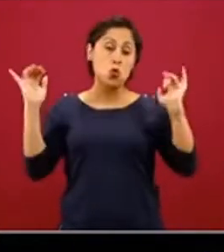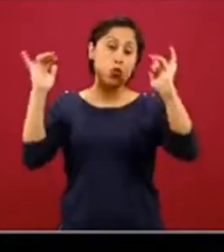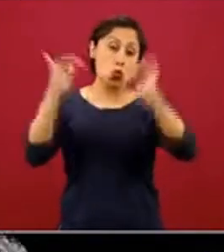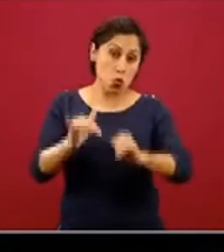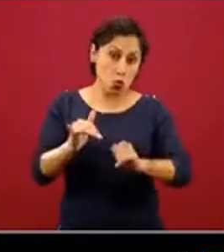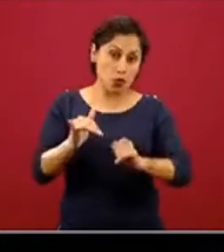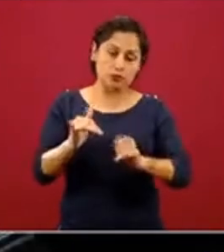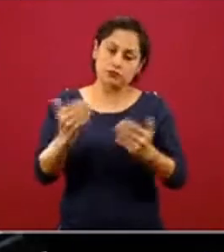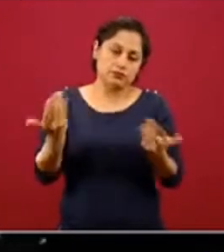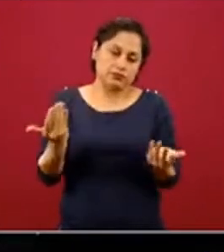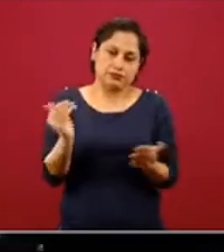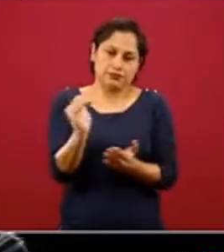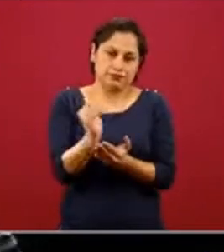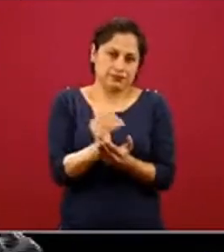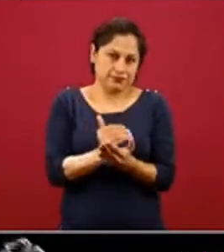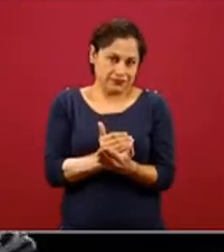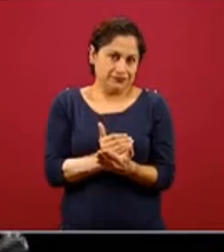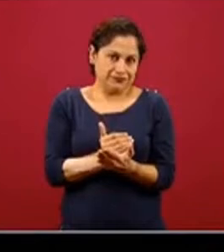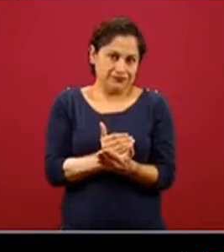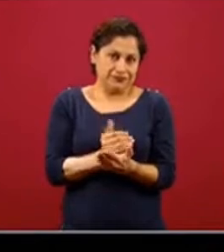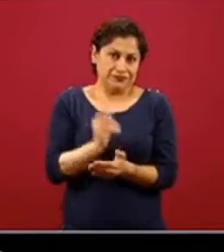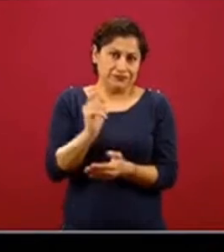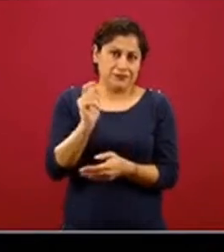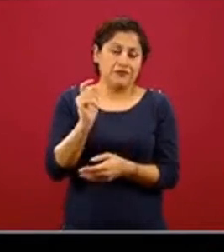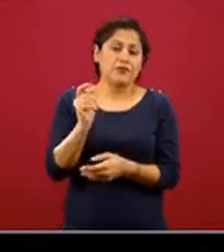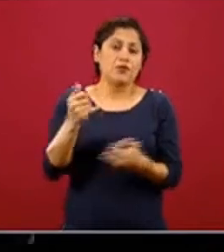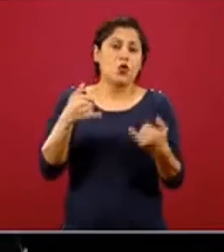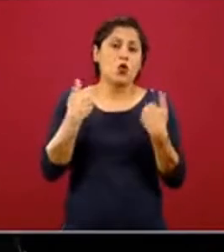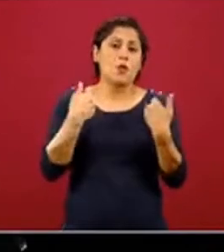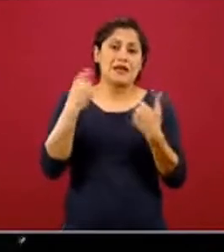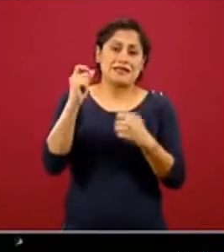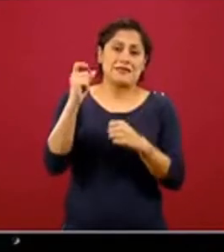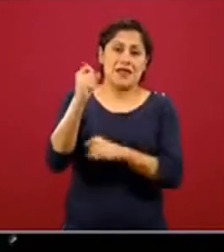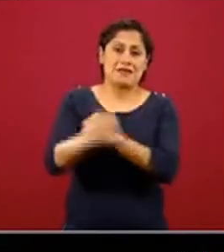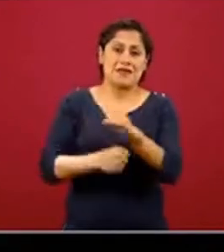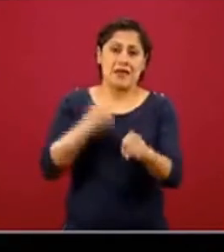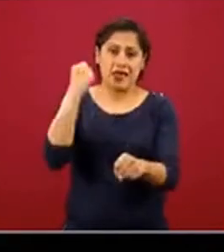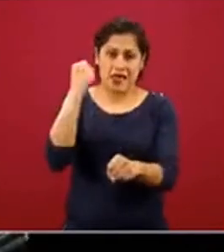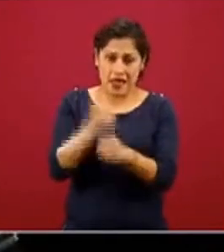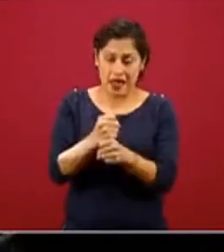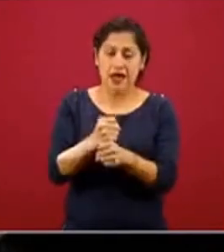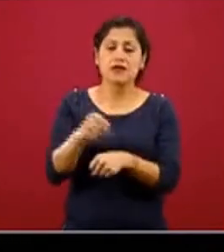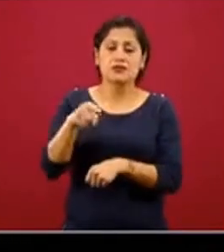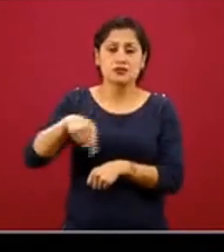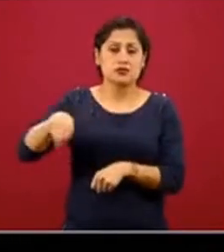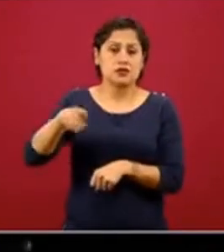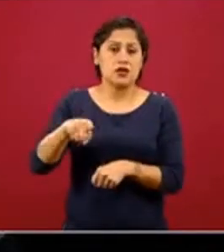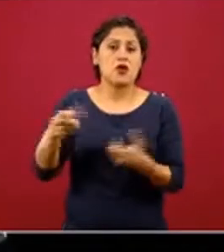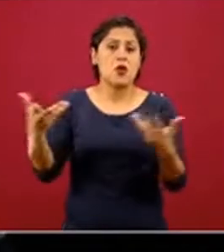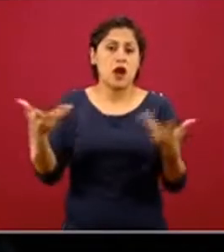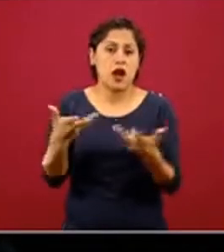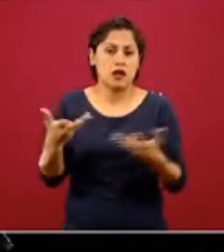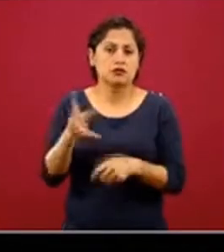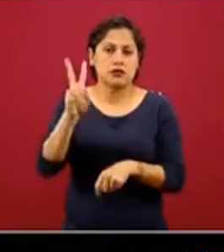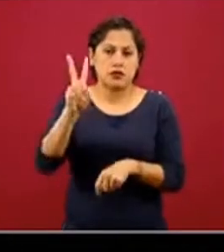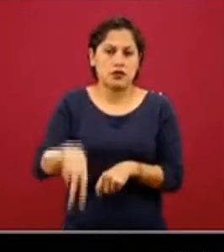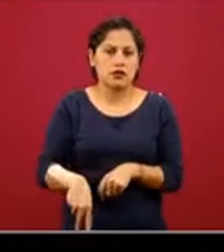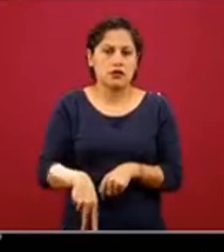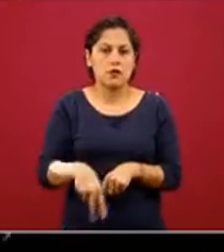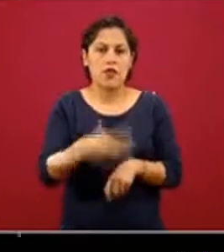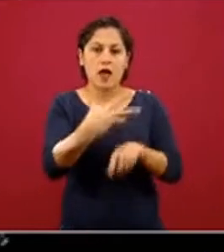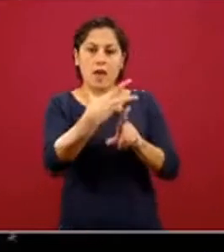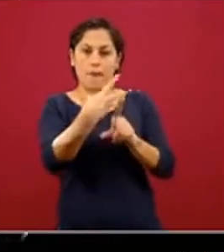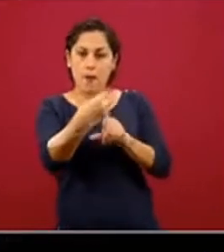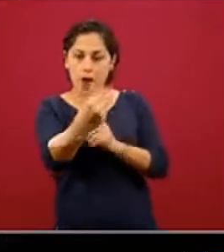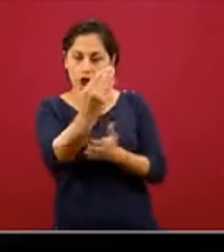deporte pues son gente menores de 20 años que son la población menos contagiada? O sea, ¿podrían